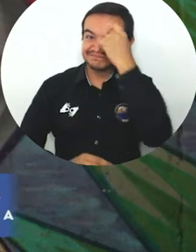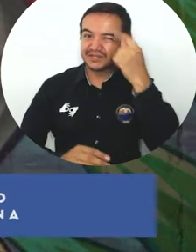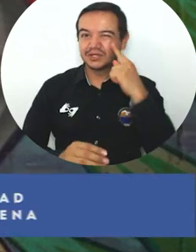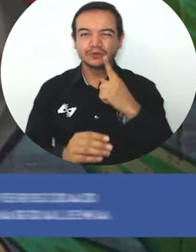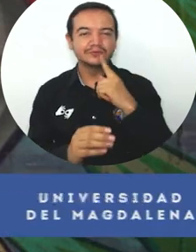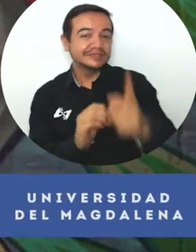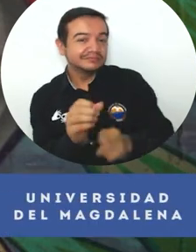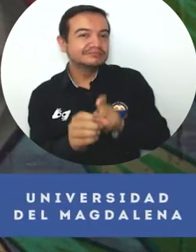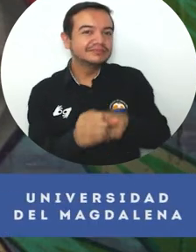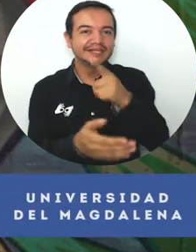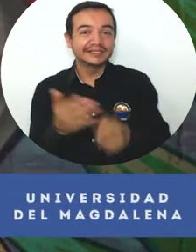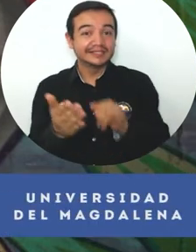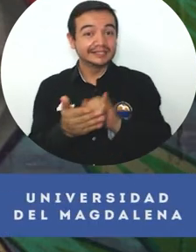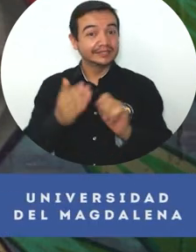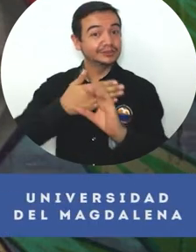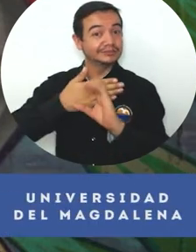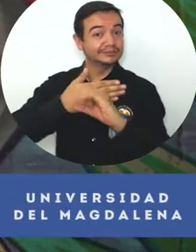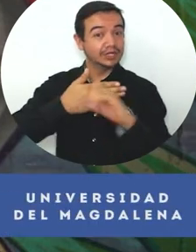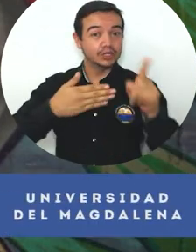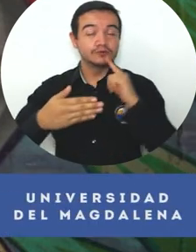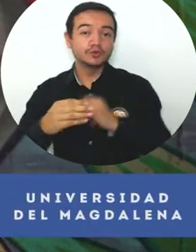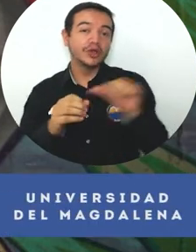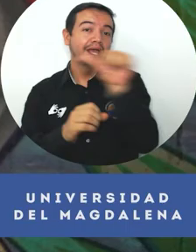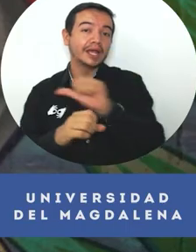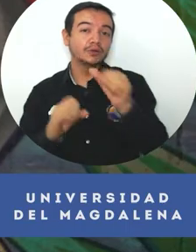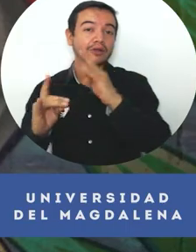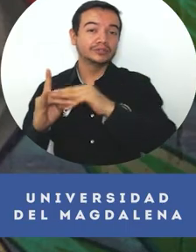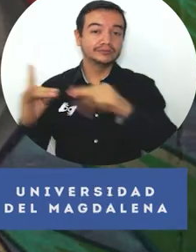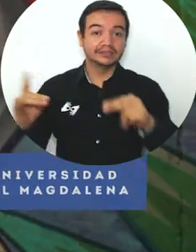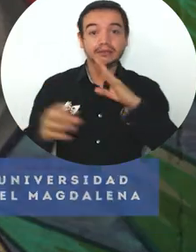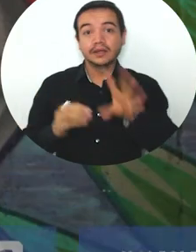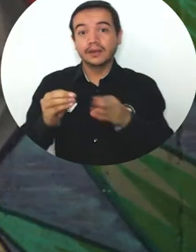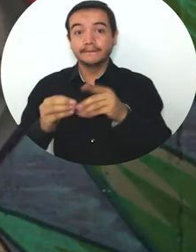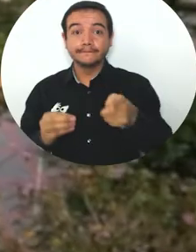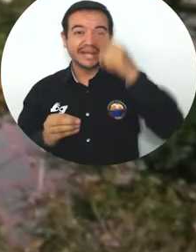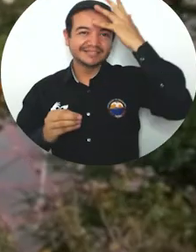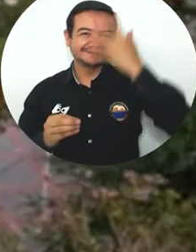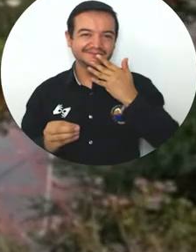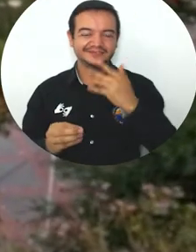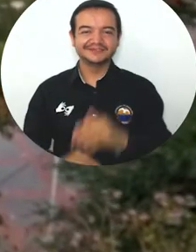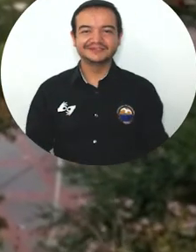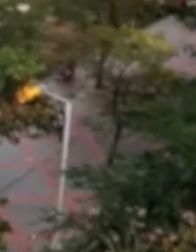institucionales, @UniMagdalena para Instagram y Twitter y Universidad del Magdalena en Facebook. Hasta pronto.